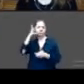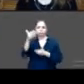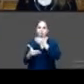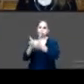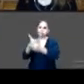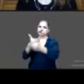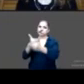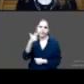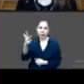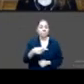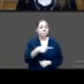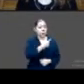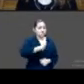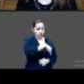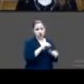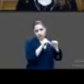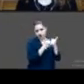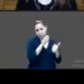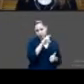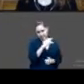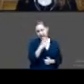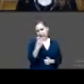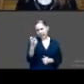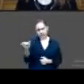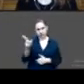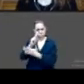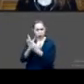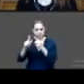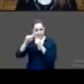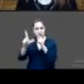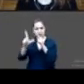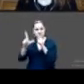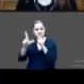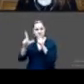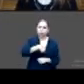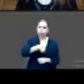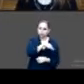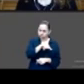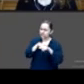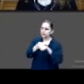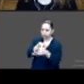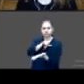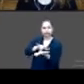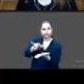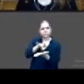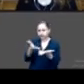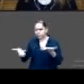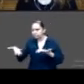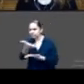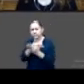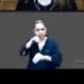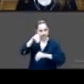nosotras hemos estado dando seguimiento a esta estrategia. Somos parte de dos de los grupos que mencionaban al inicio y también somos parte de dos GPAs.